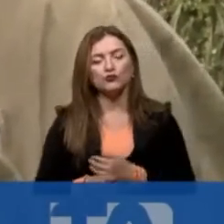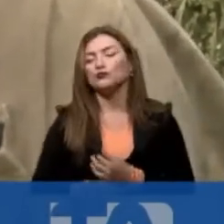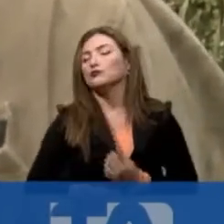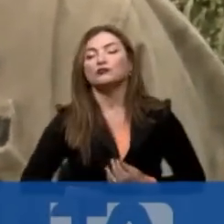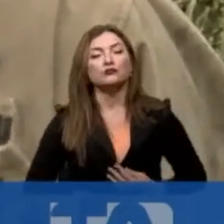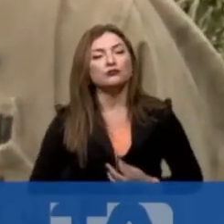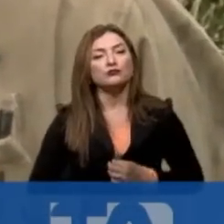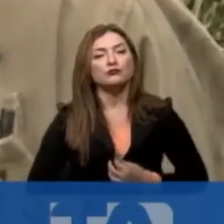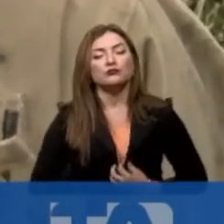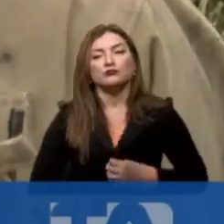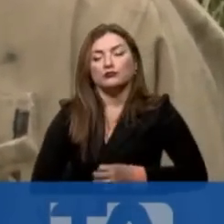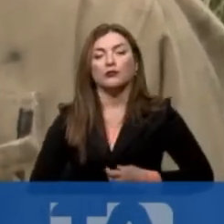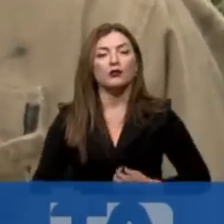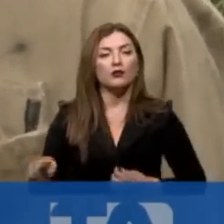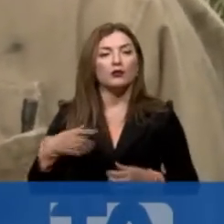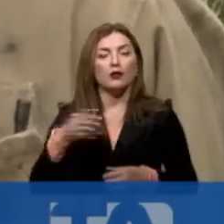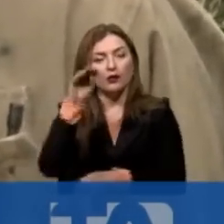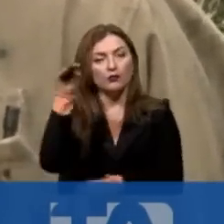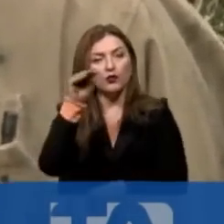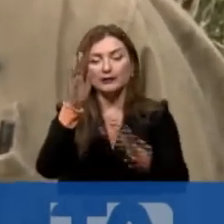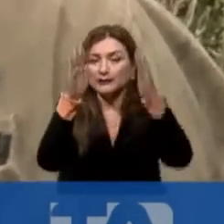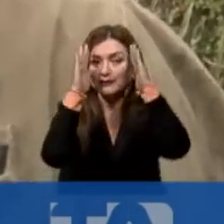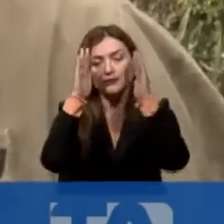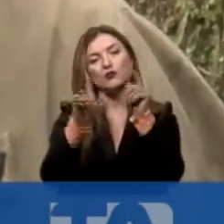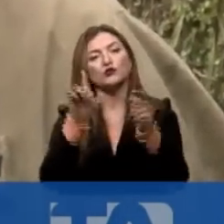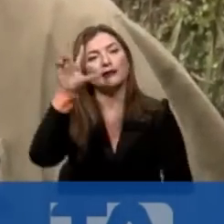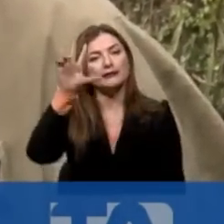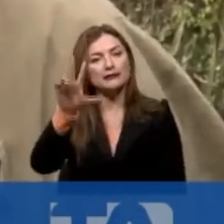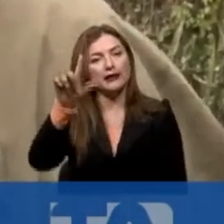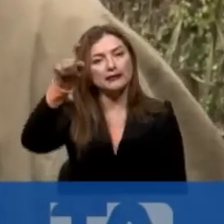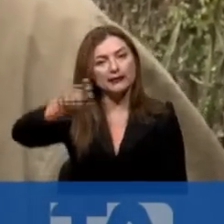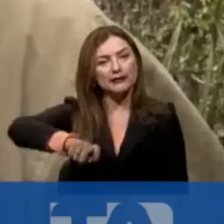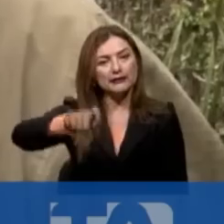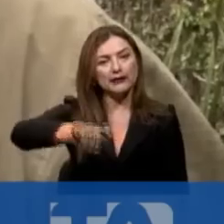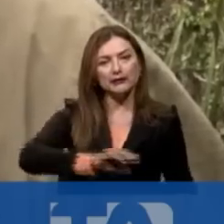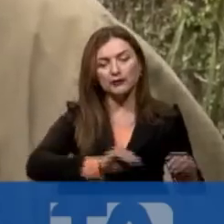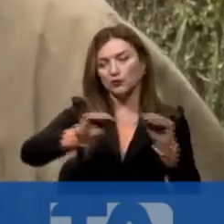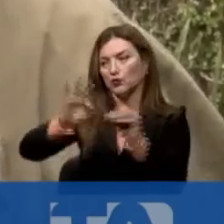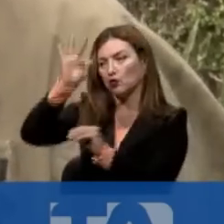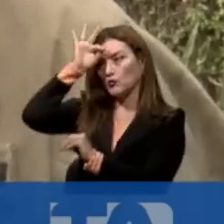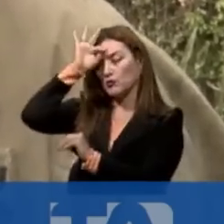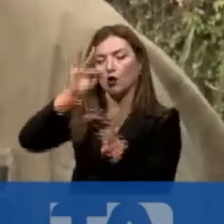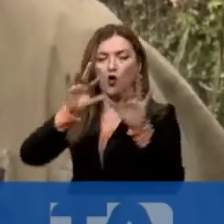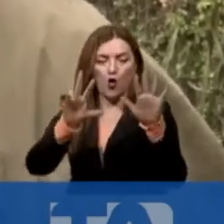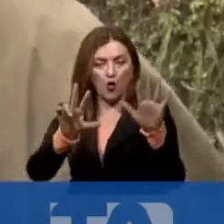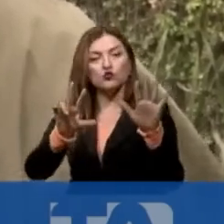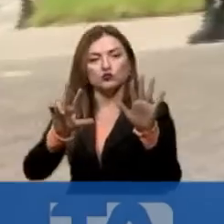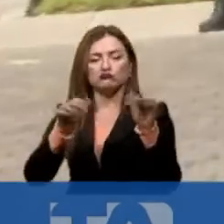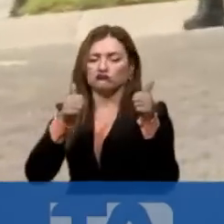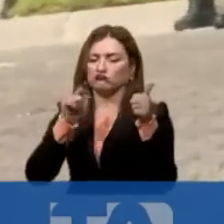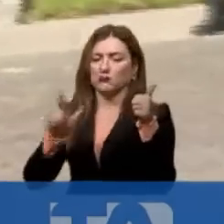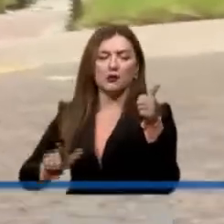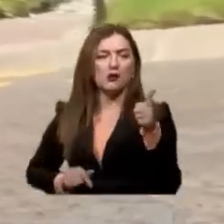por personal de ambulancia del CBDMQ, de las cuales 3 necesitaron traslados, de las 8 se encontraban todas las personas